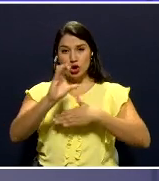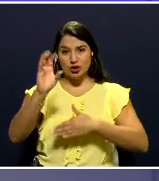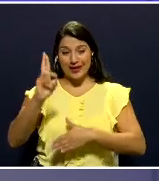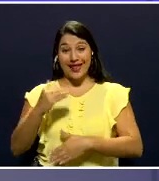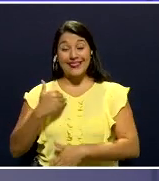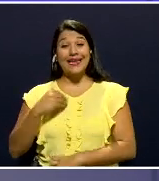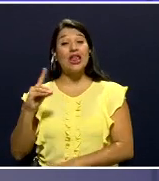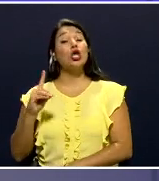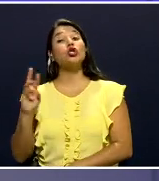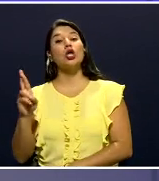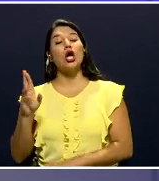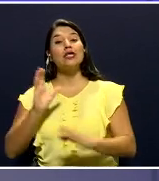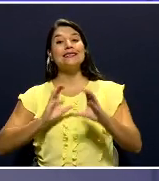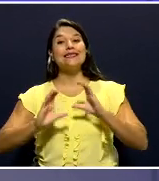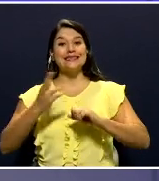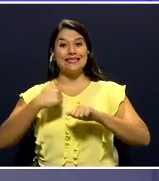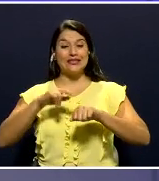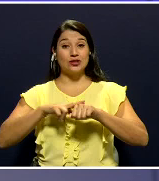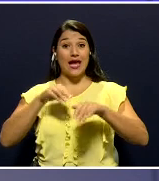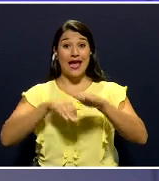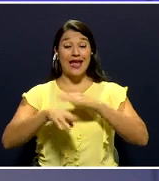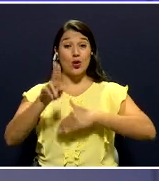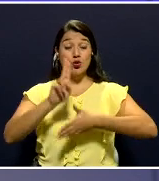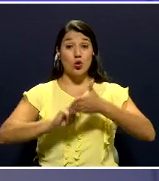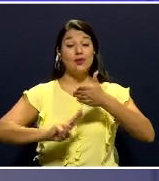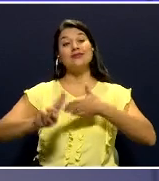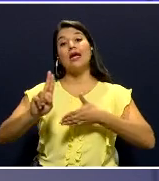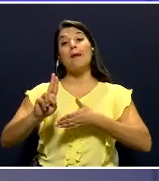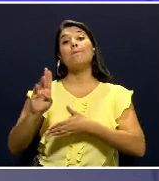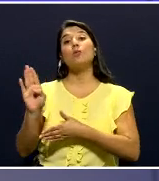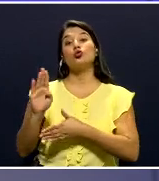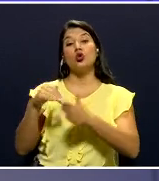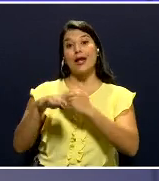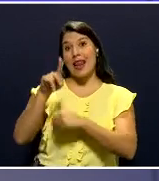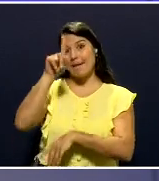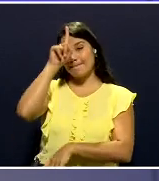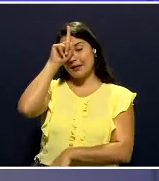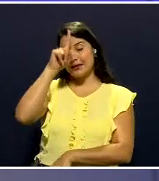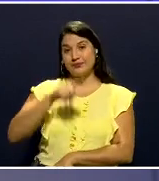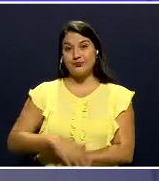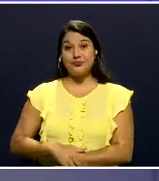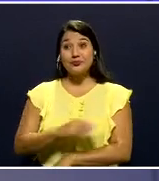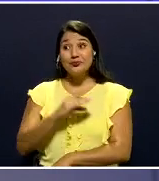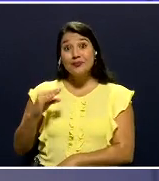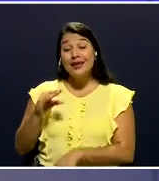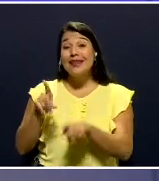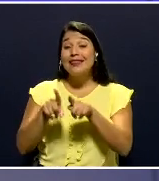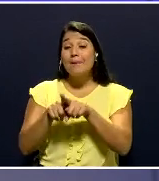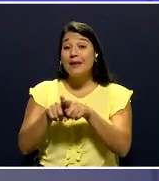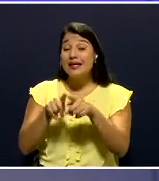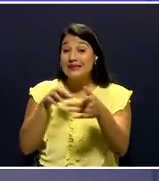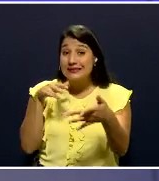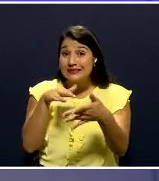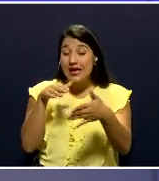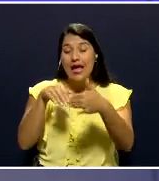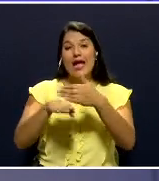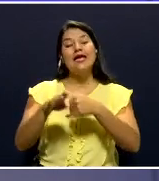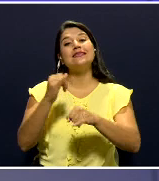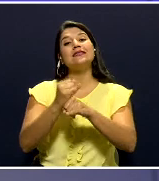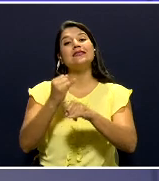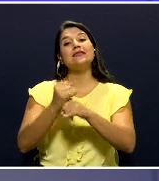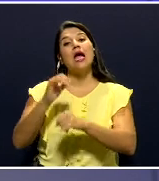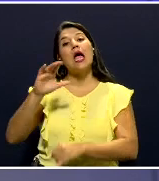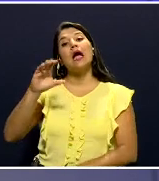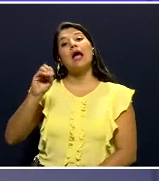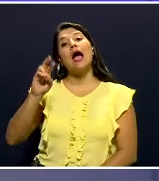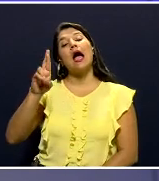Ciencias Naturales de la Universidad de Würzburg, en Alemania, y estudios en el Instituto Karolinska,